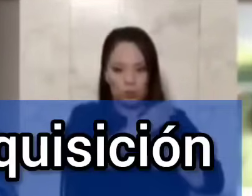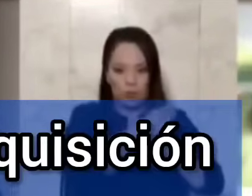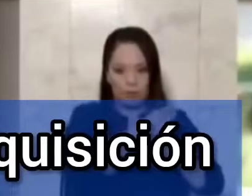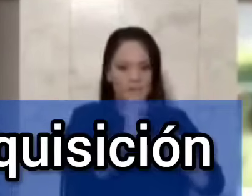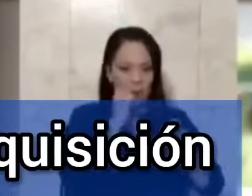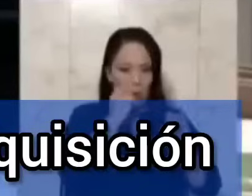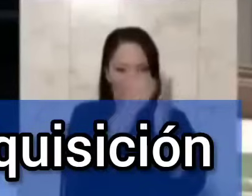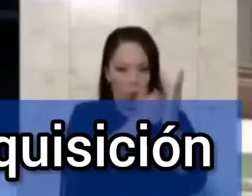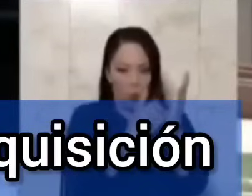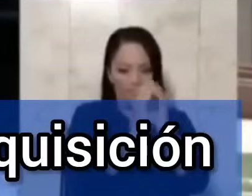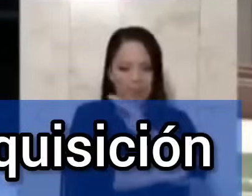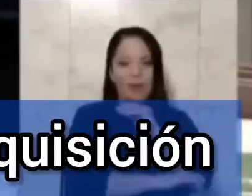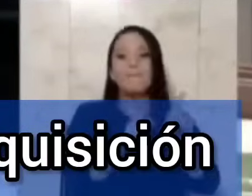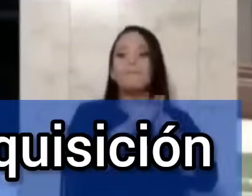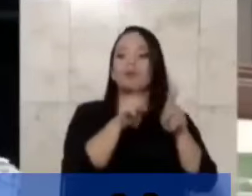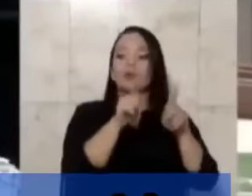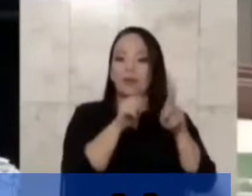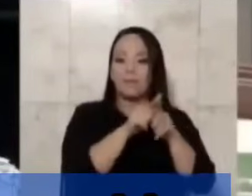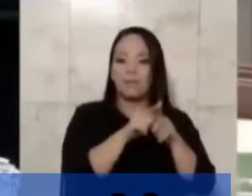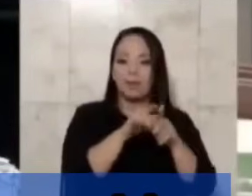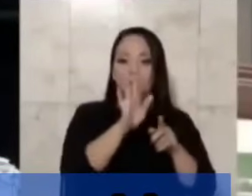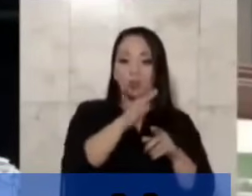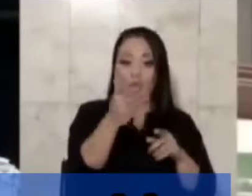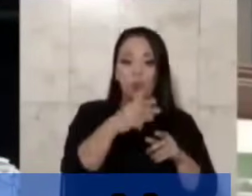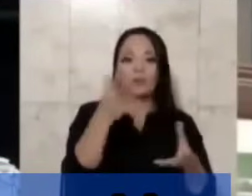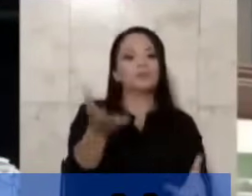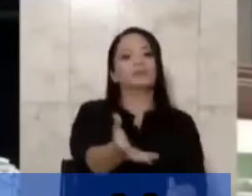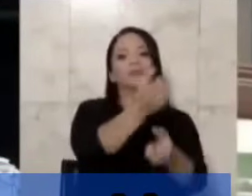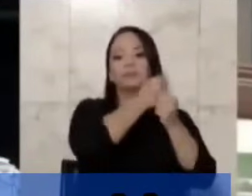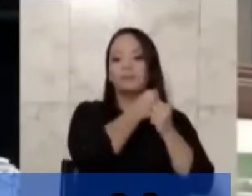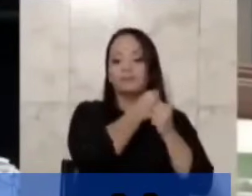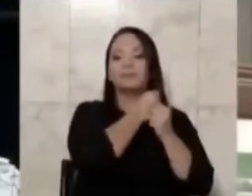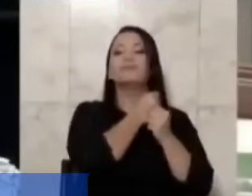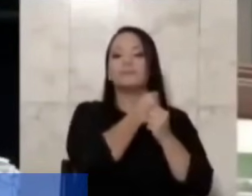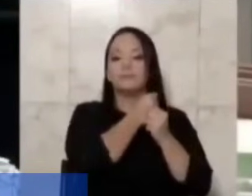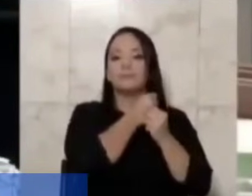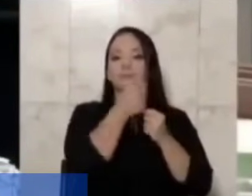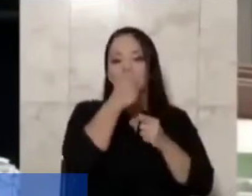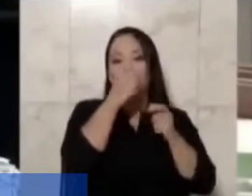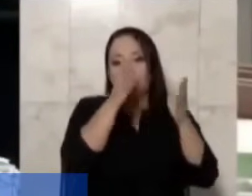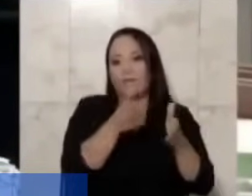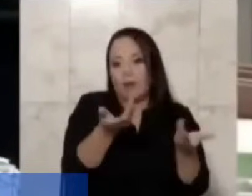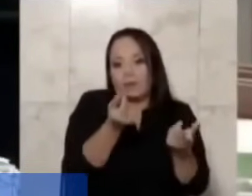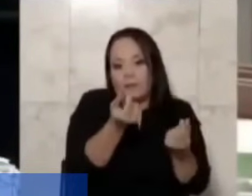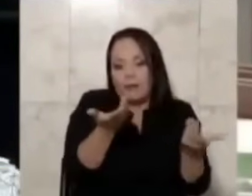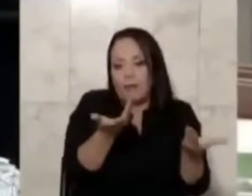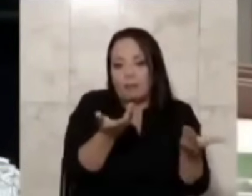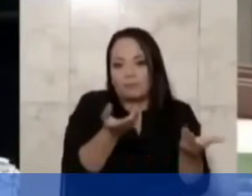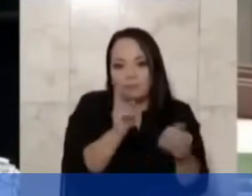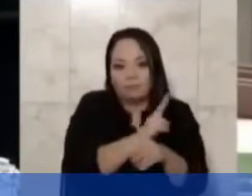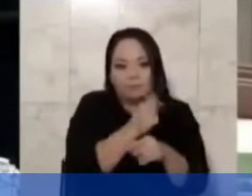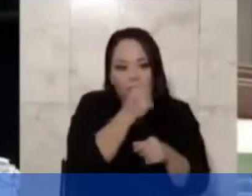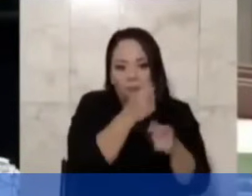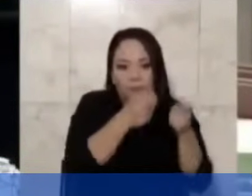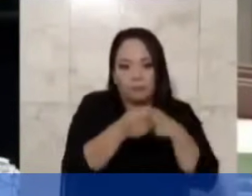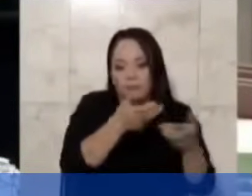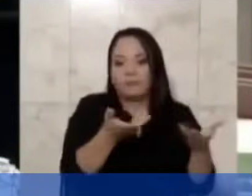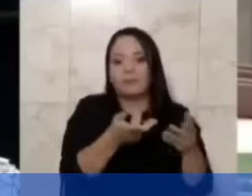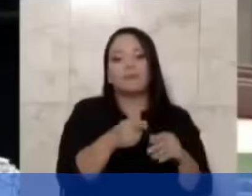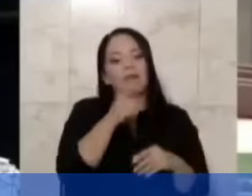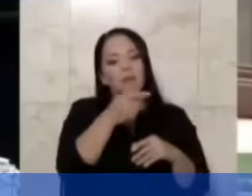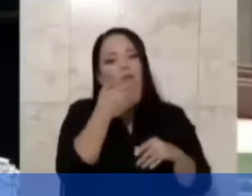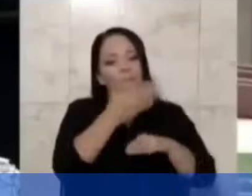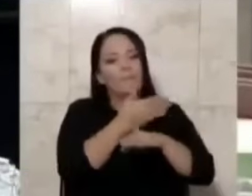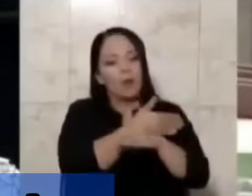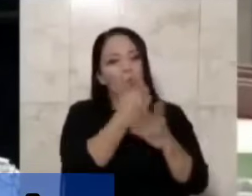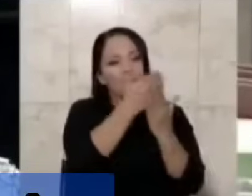en paralelo se vería la adquisición de bienes que ese mismo sujeto narcotraficante hizo. Esos son escenarios de mejora que estamos trabajando en